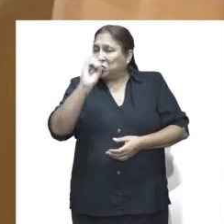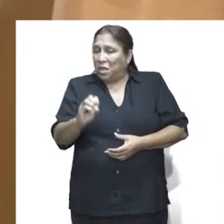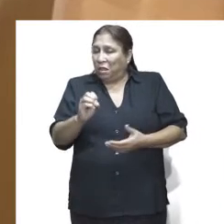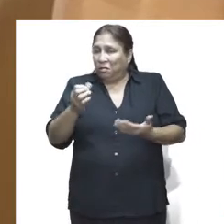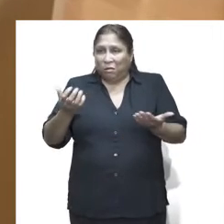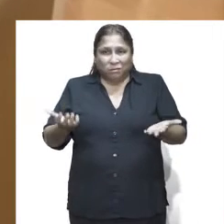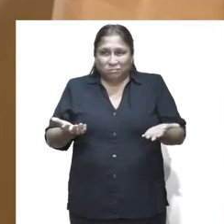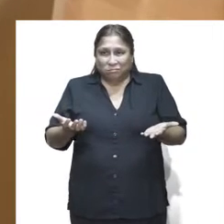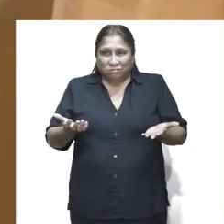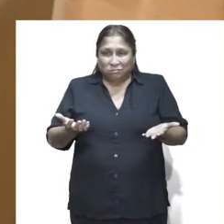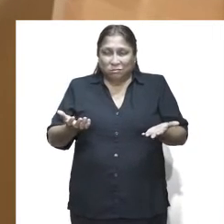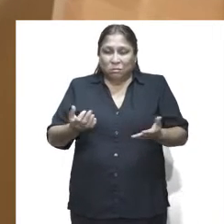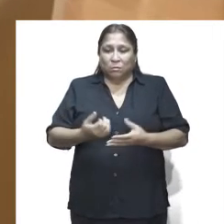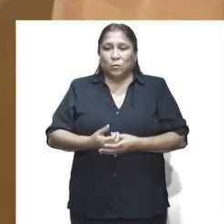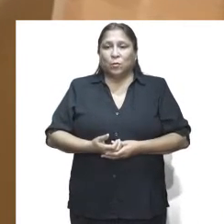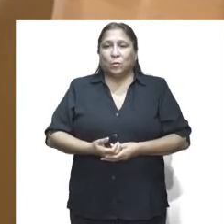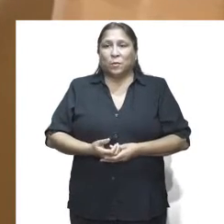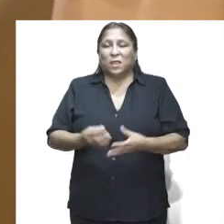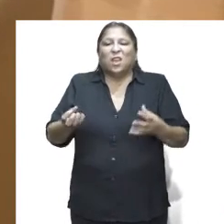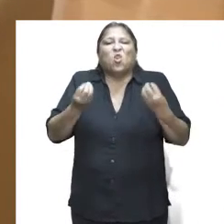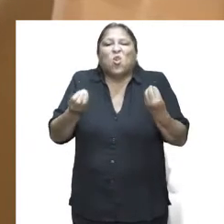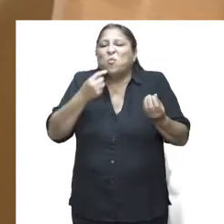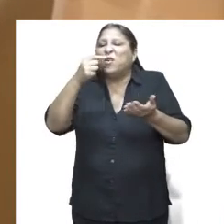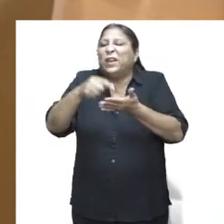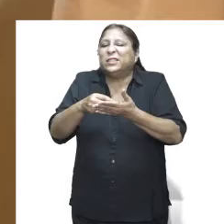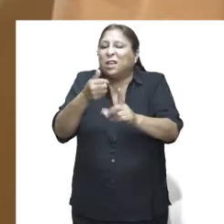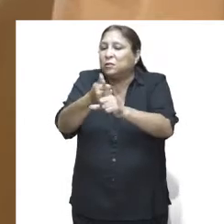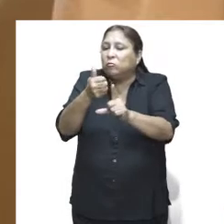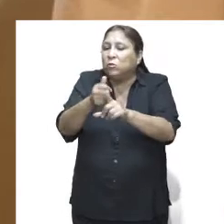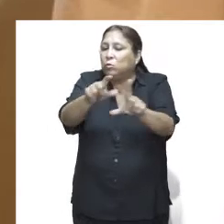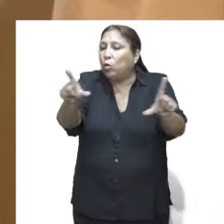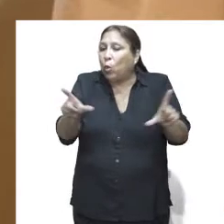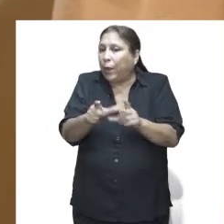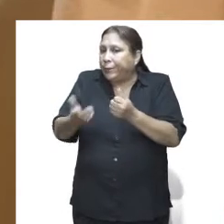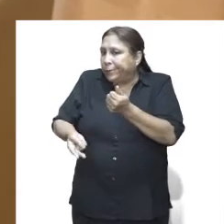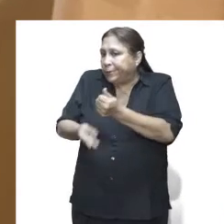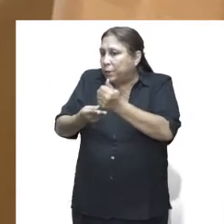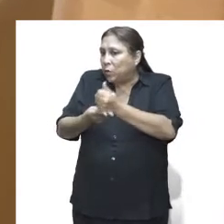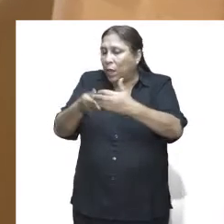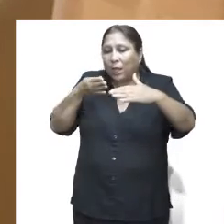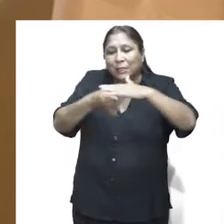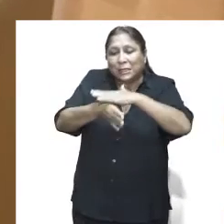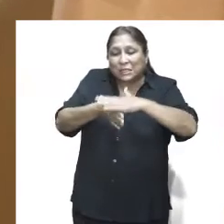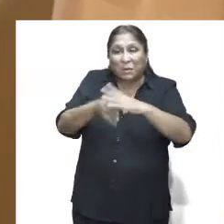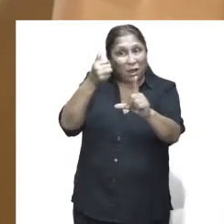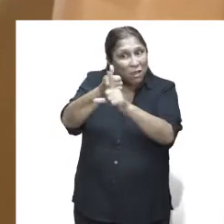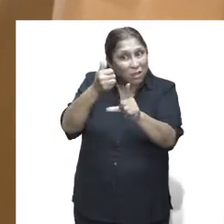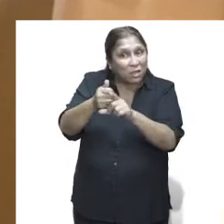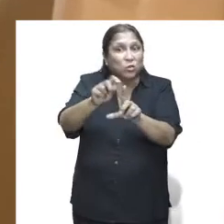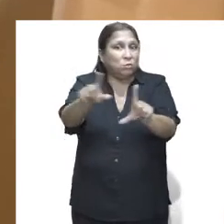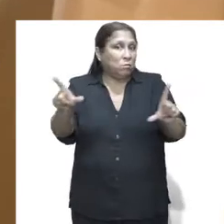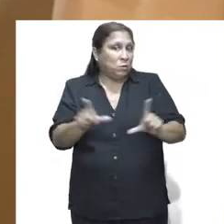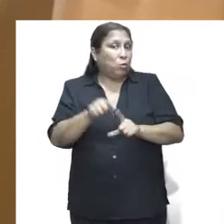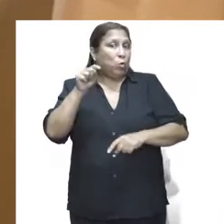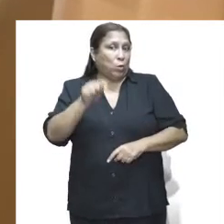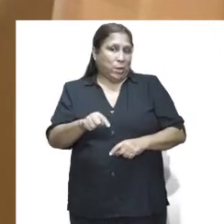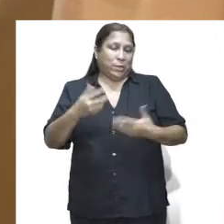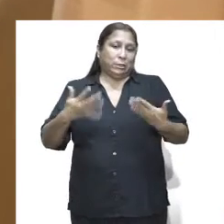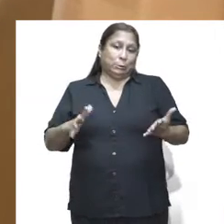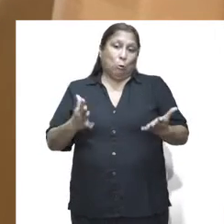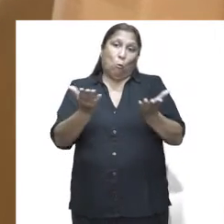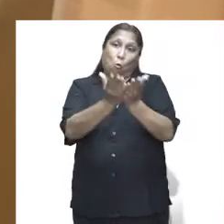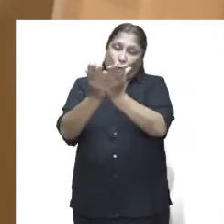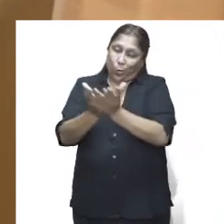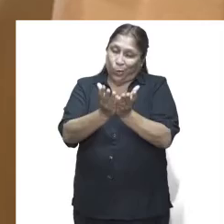Entonces, ¿cómo es que vamos a asegurar la accesibilidad en esos locales, que son en su mayoría